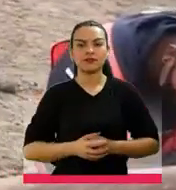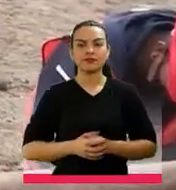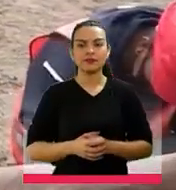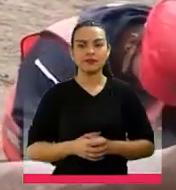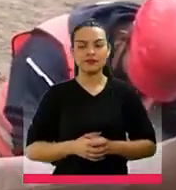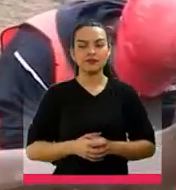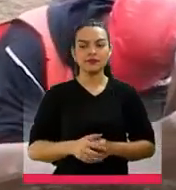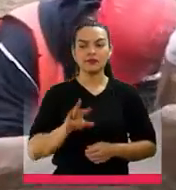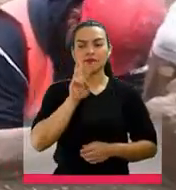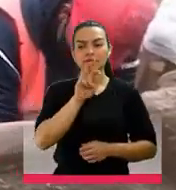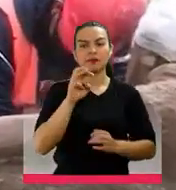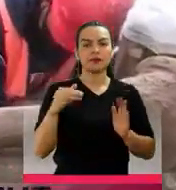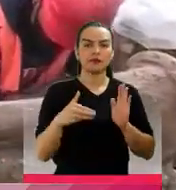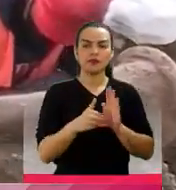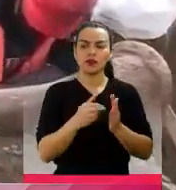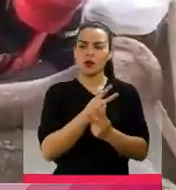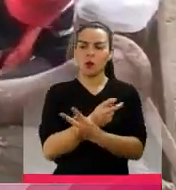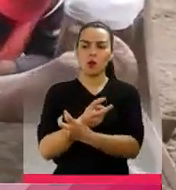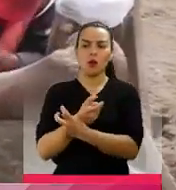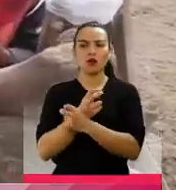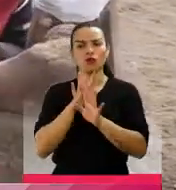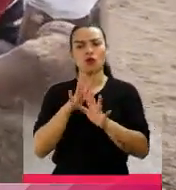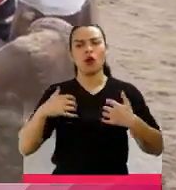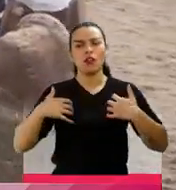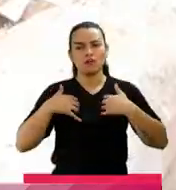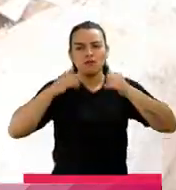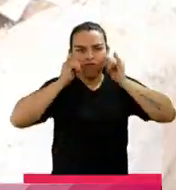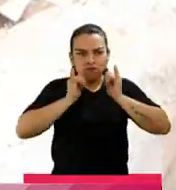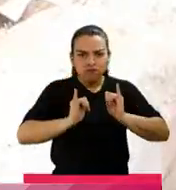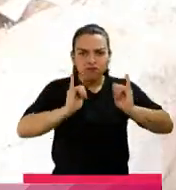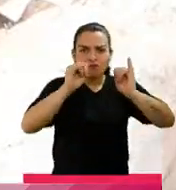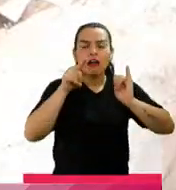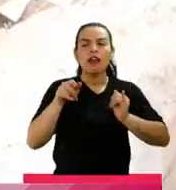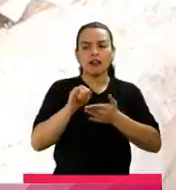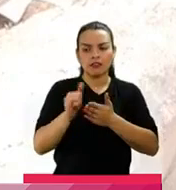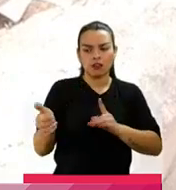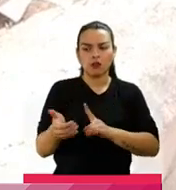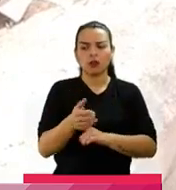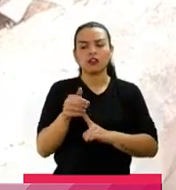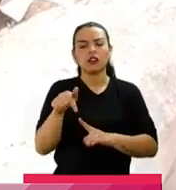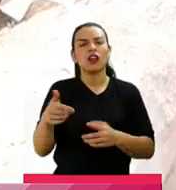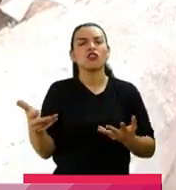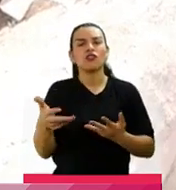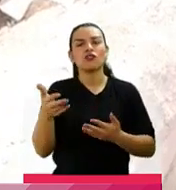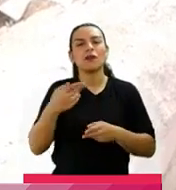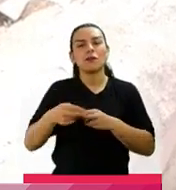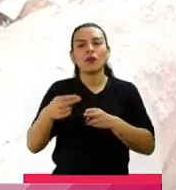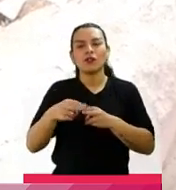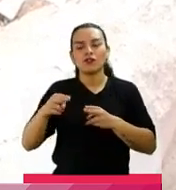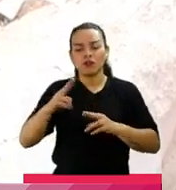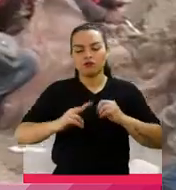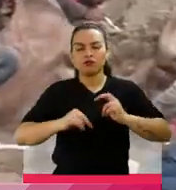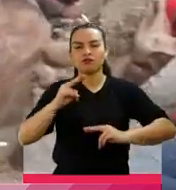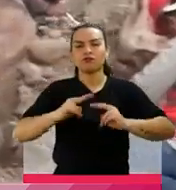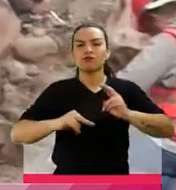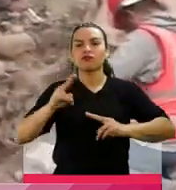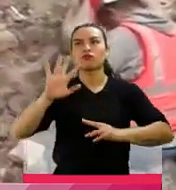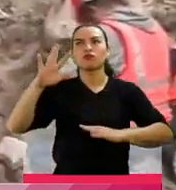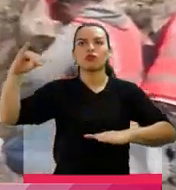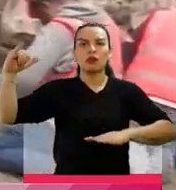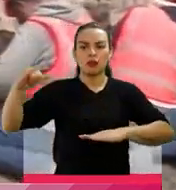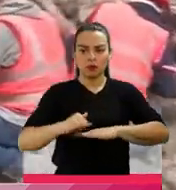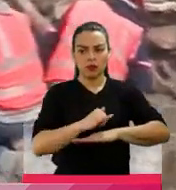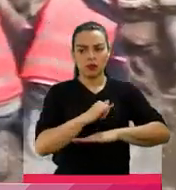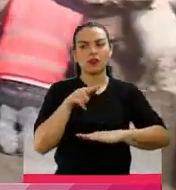8.000 huesos de mamuts fueron hallados en las obras del futuro aeropuerto internacional Felipe Ángeles, que se construye en la base militar de Santa Lucía,